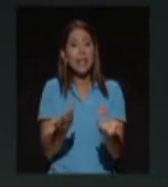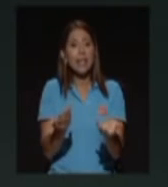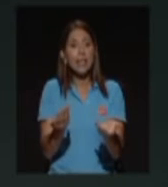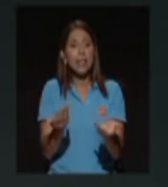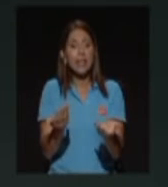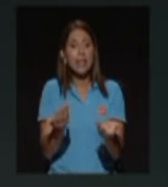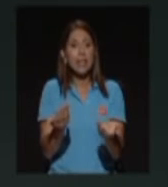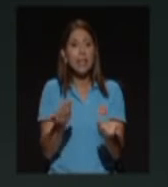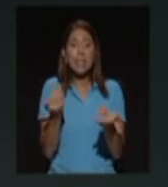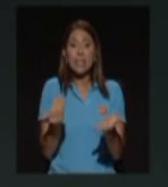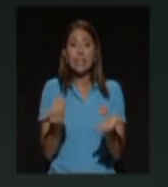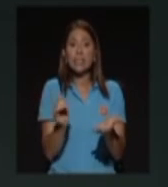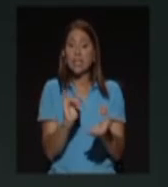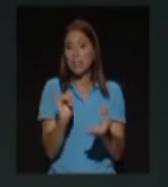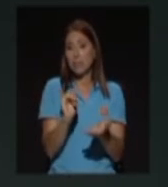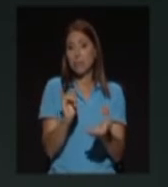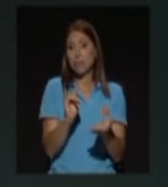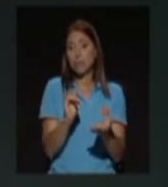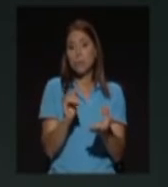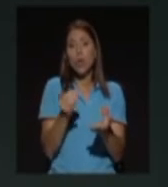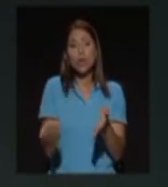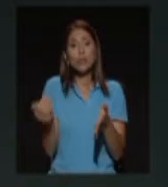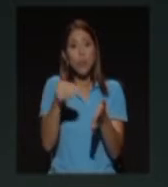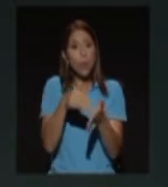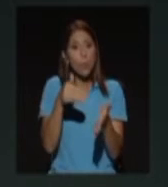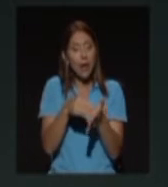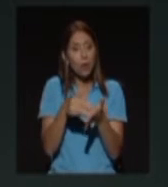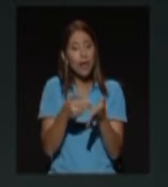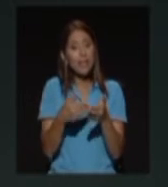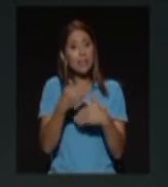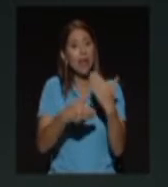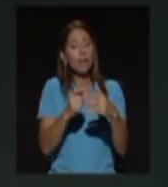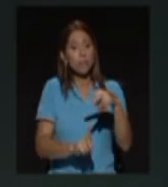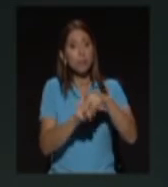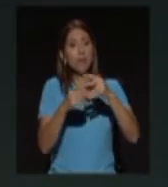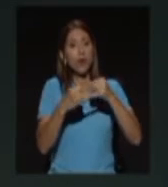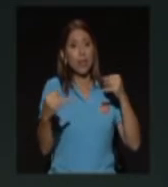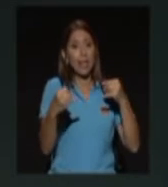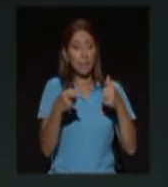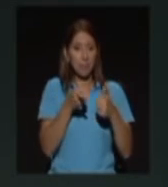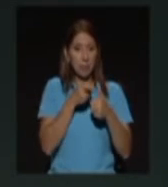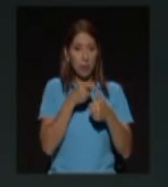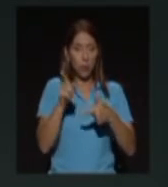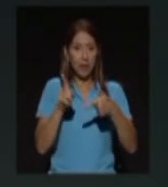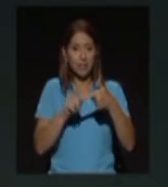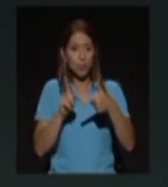en los términos que ocurra, se volverá otra vez frontera, en primer lugar, y en segundo lugar,